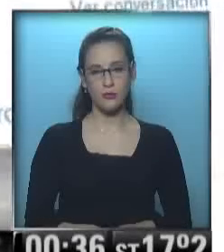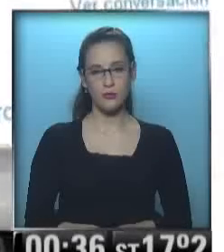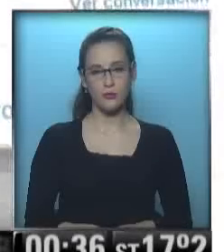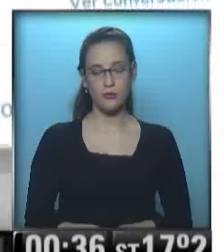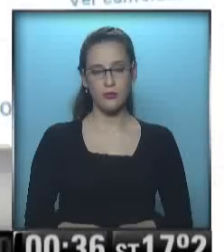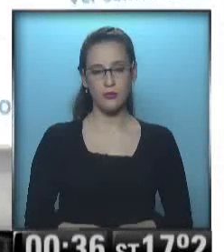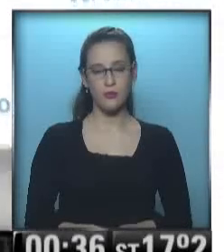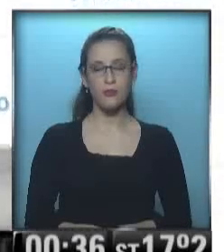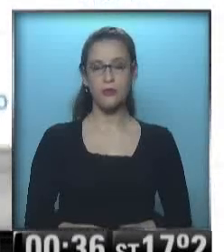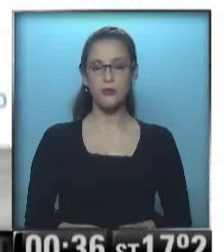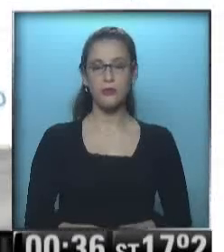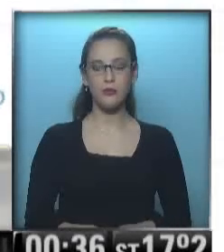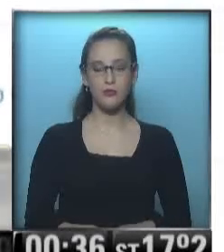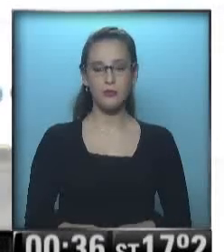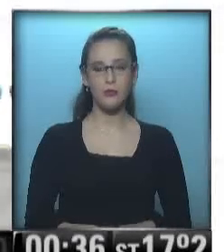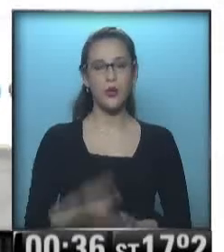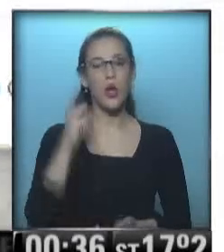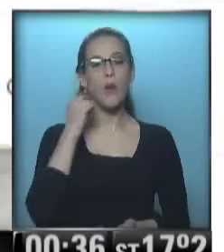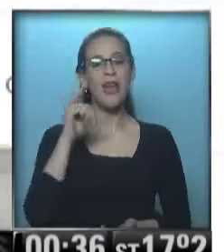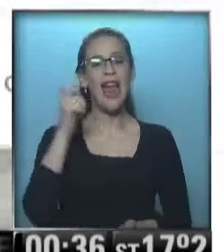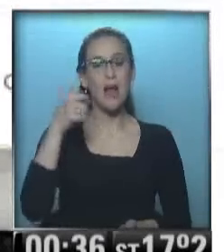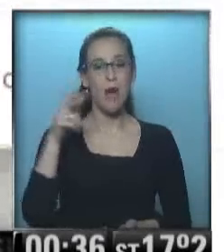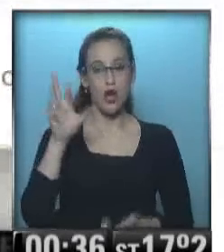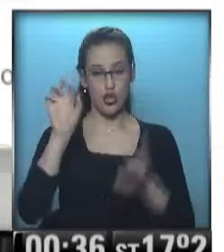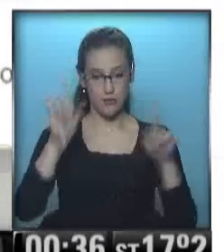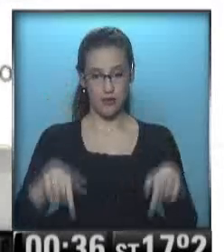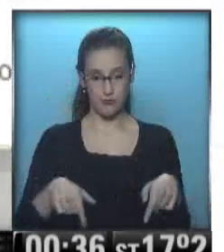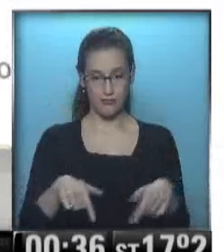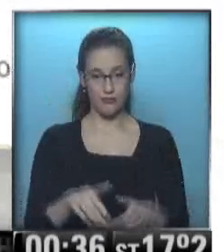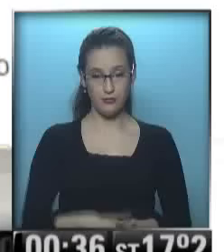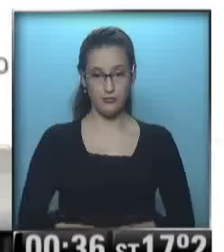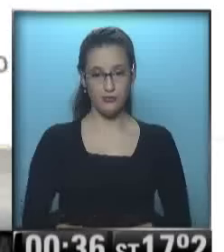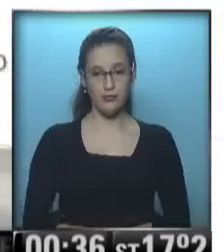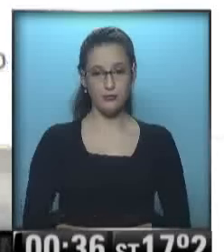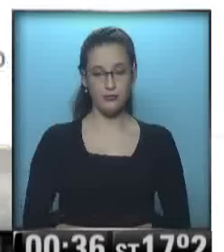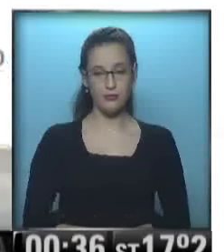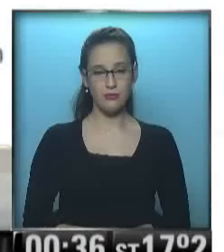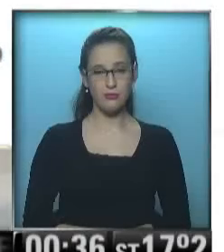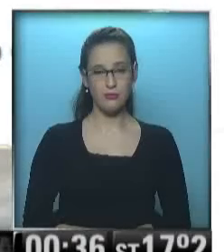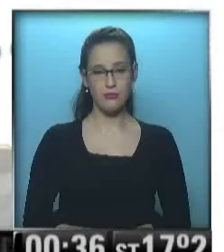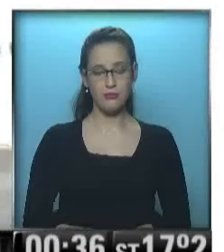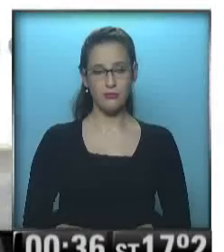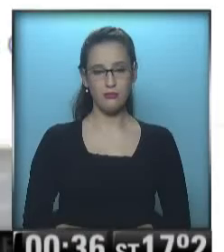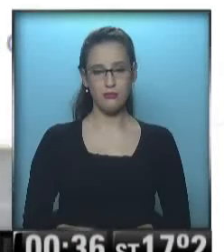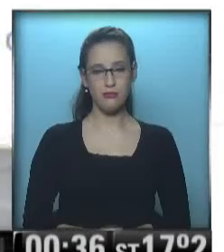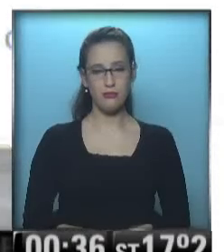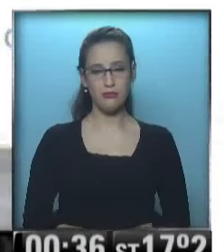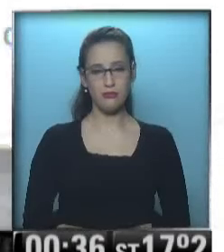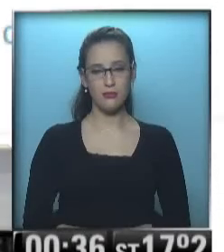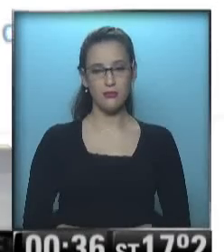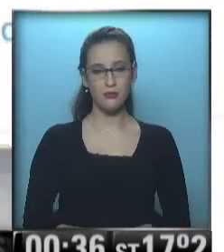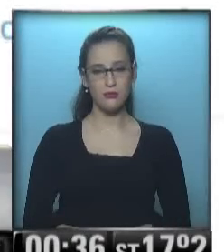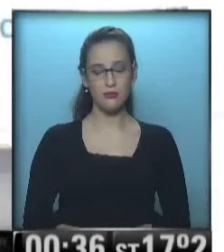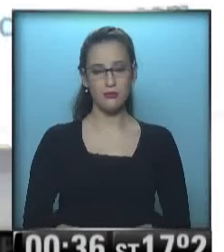en su cuenta también manifestó su dolor. Hay una estrella más en el cielo. Te recordaremos siempre con intenso amor